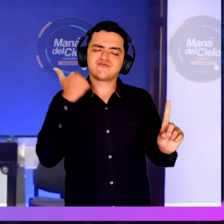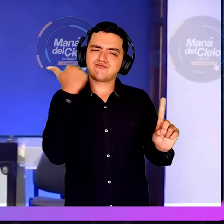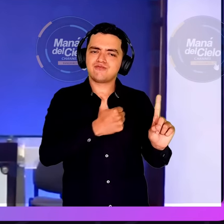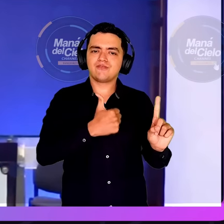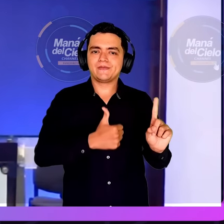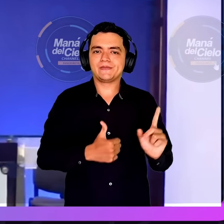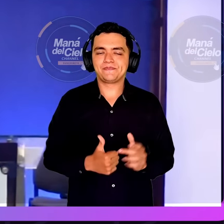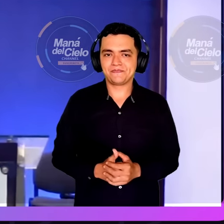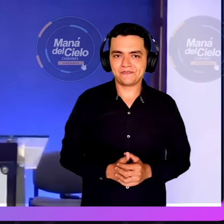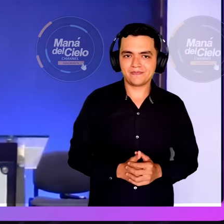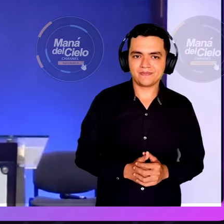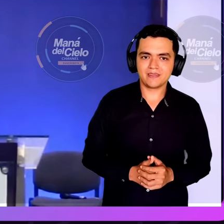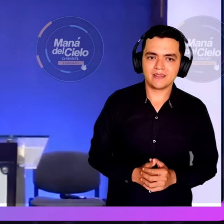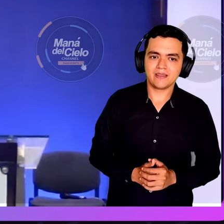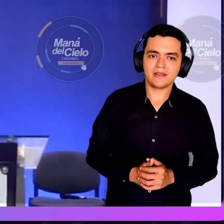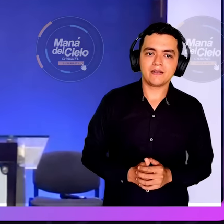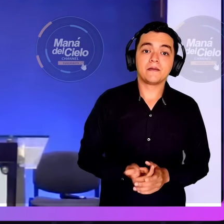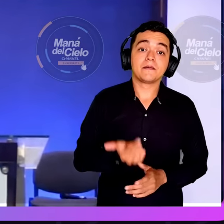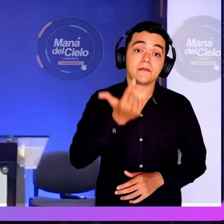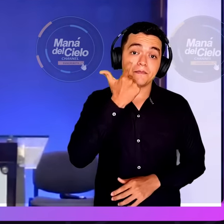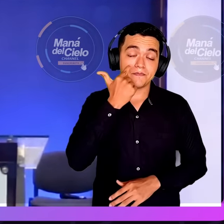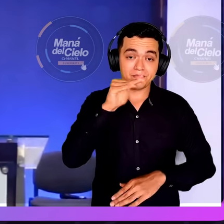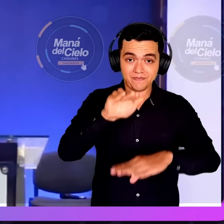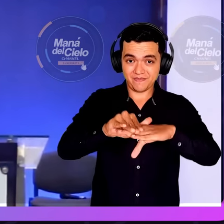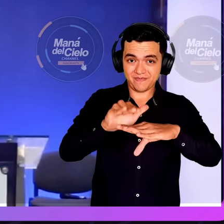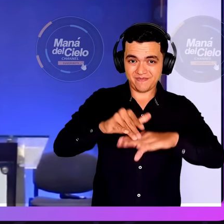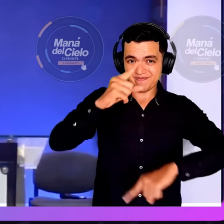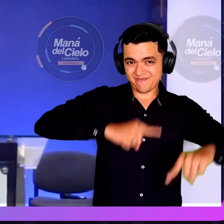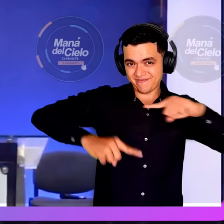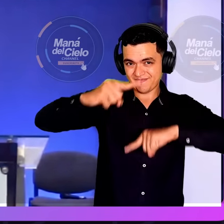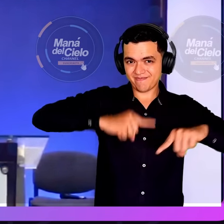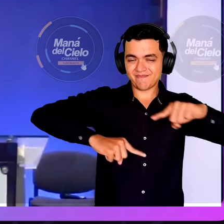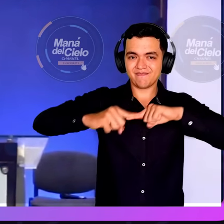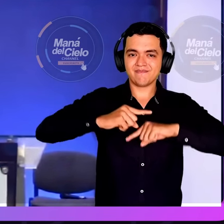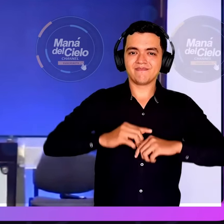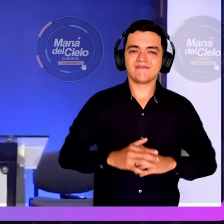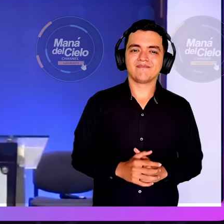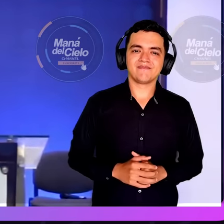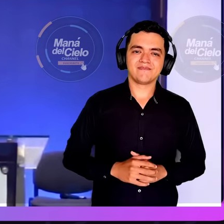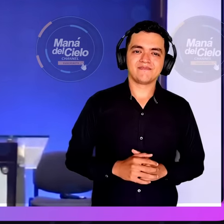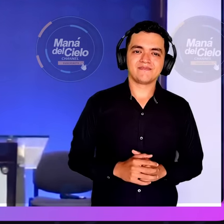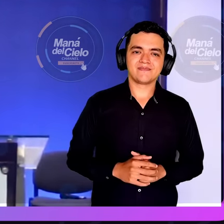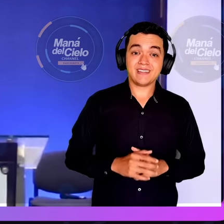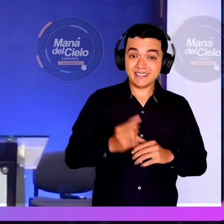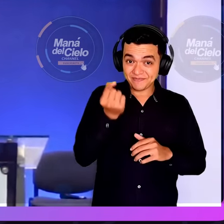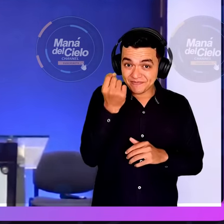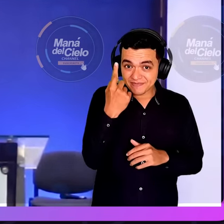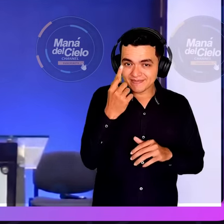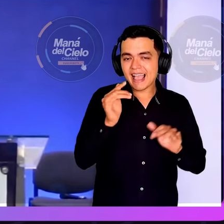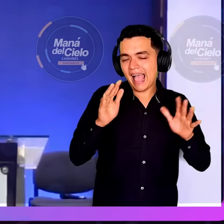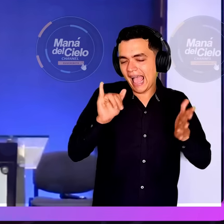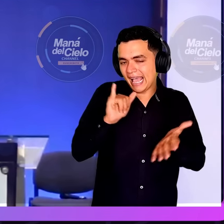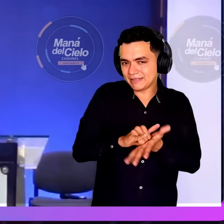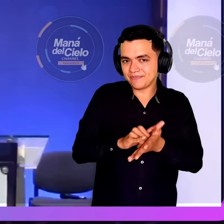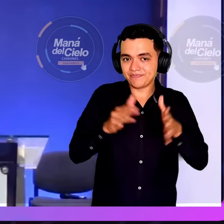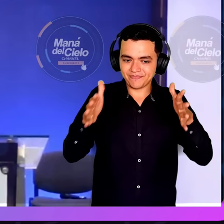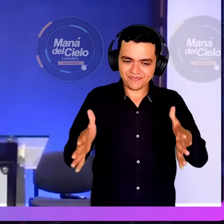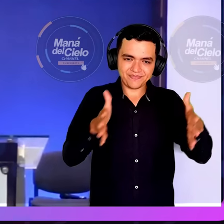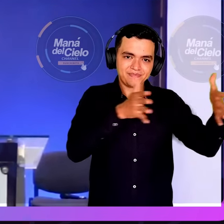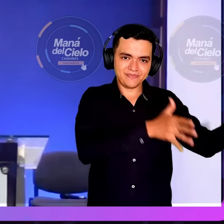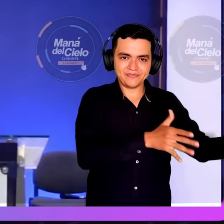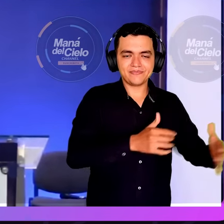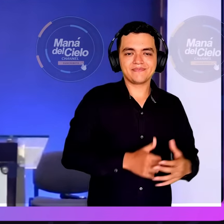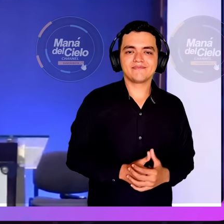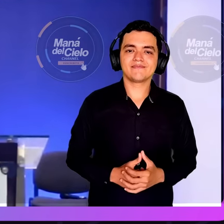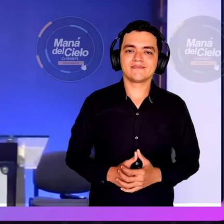convicciones respetando a los demás. Yo siempre he dicho, nobles, pero no débiles de carácter. Porque nosotros